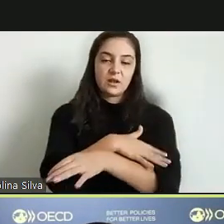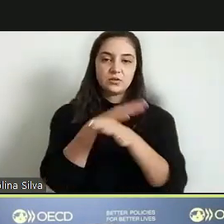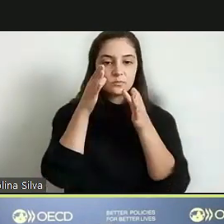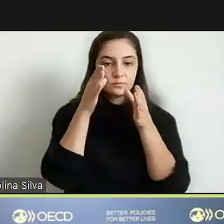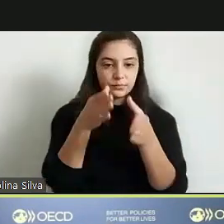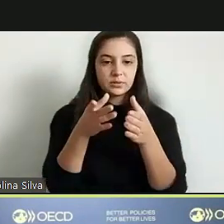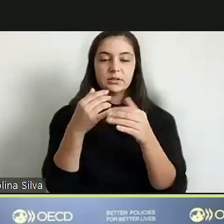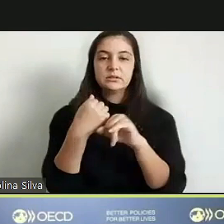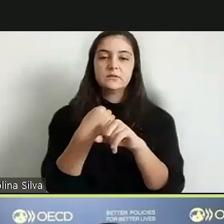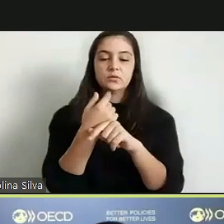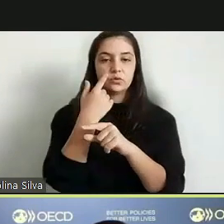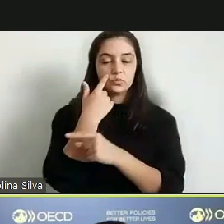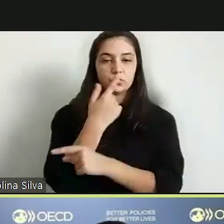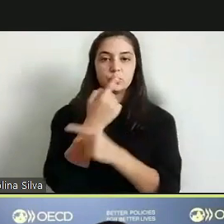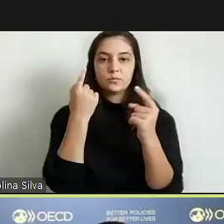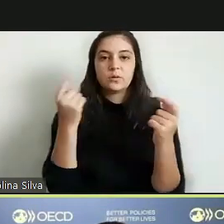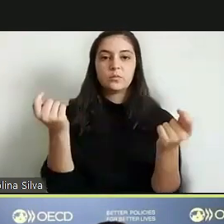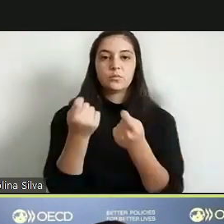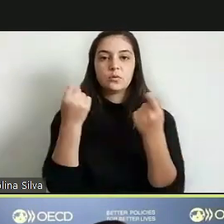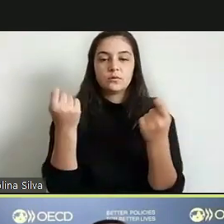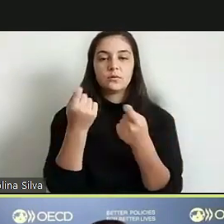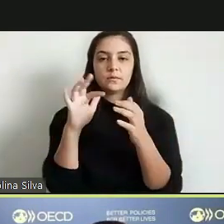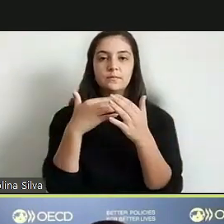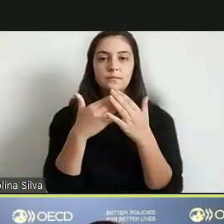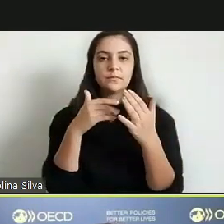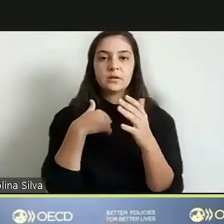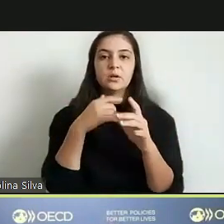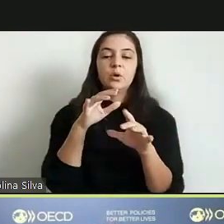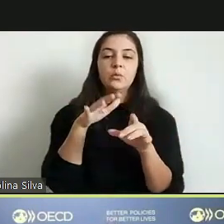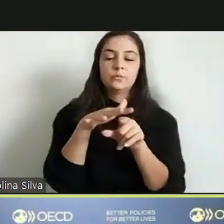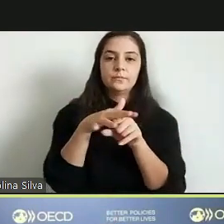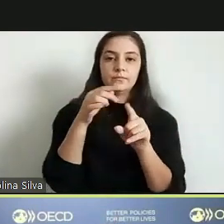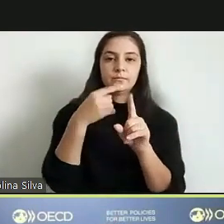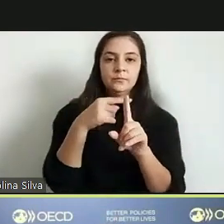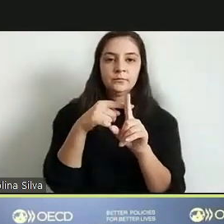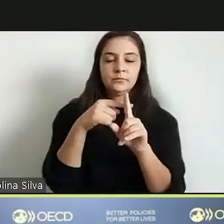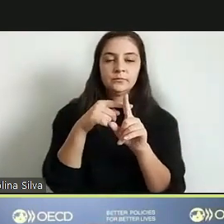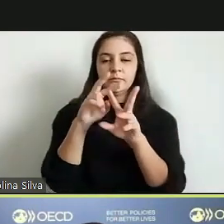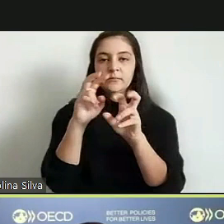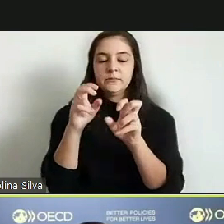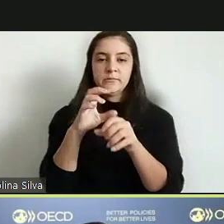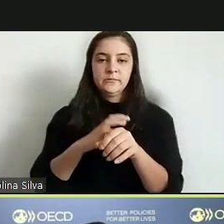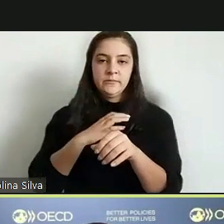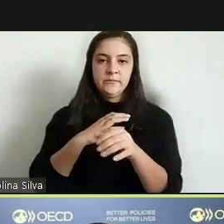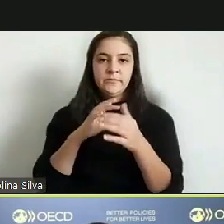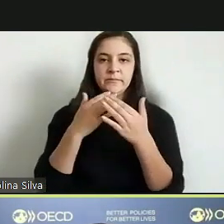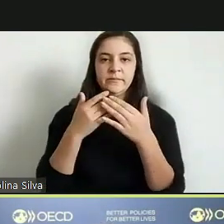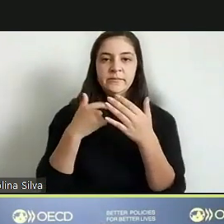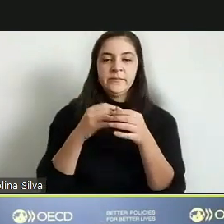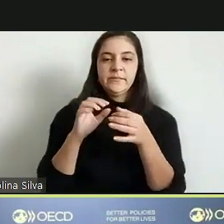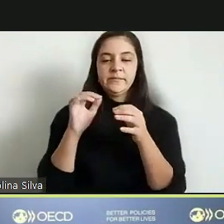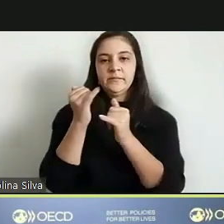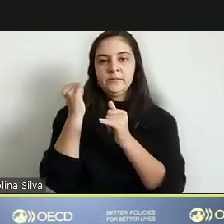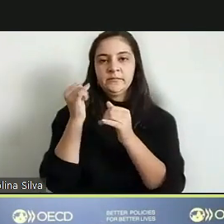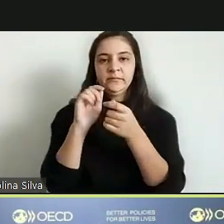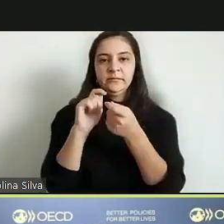públicos, promoverán o tendrán un efecto positivo en materia de confianza. Y esto requiere una inversión institucional en lo que